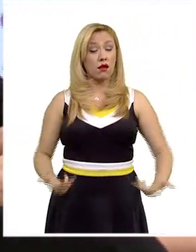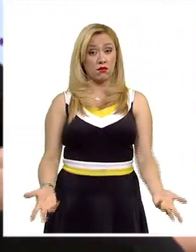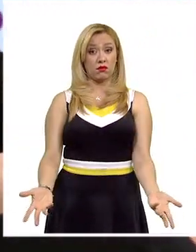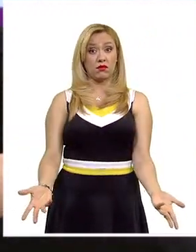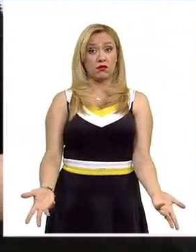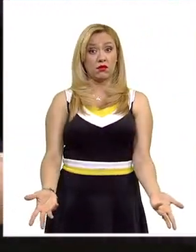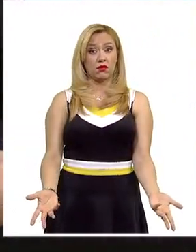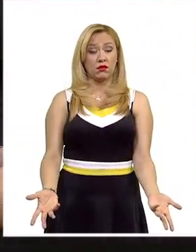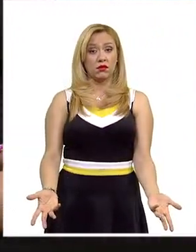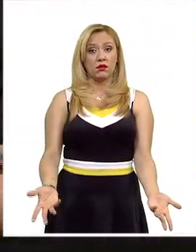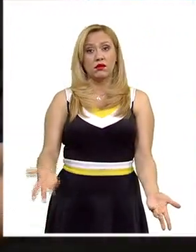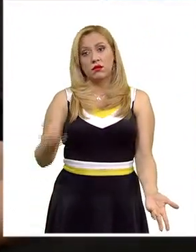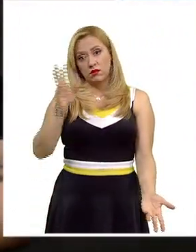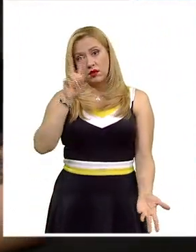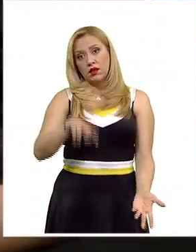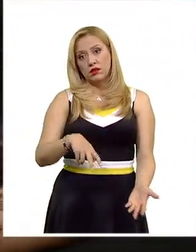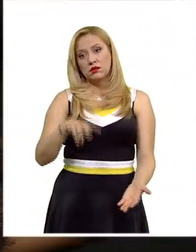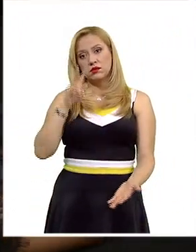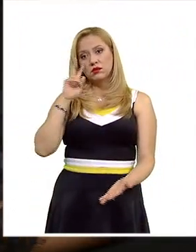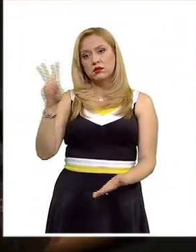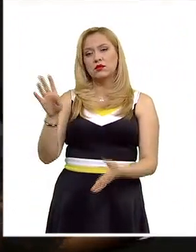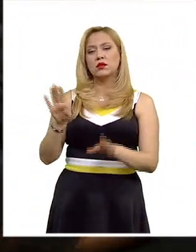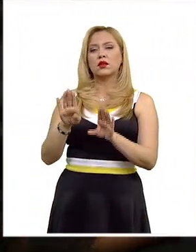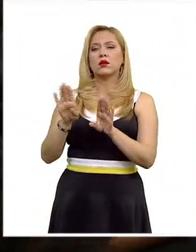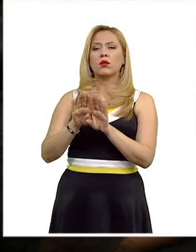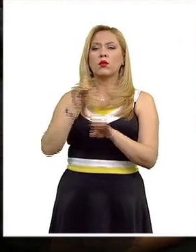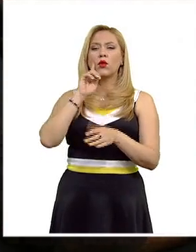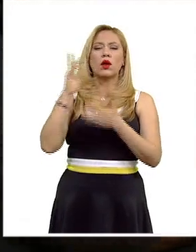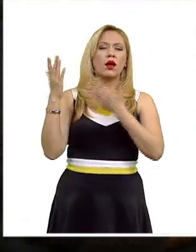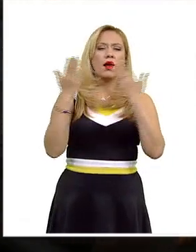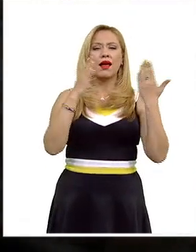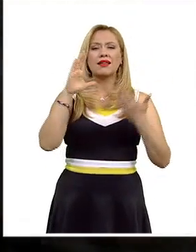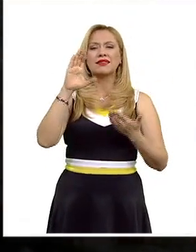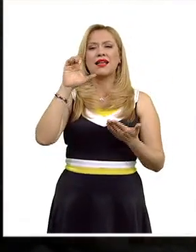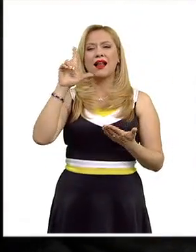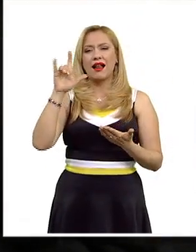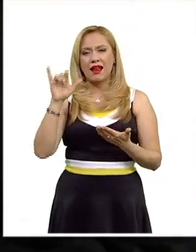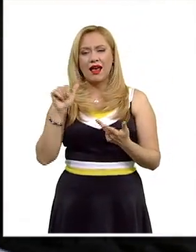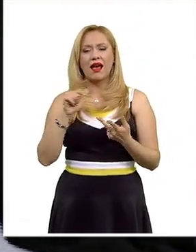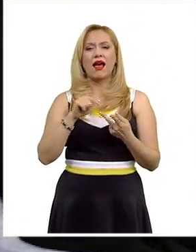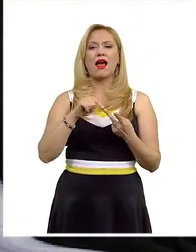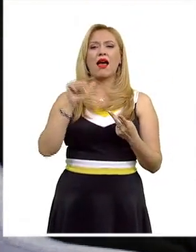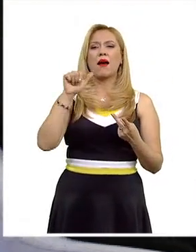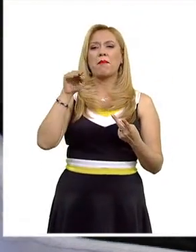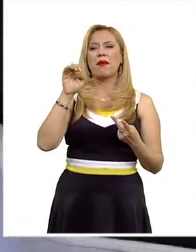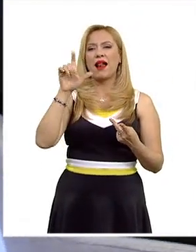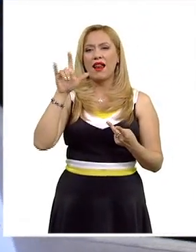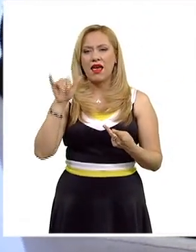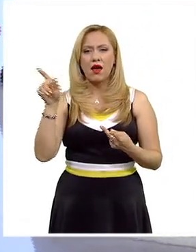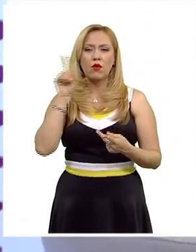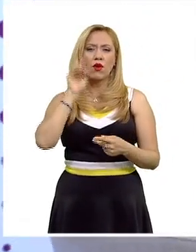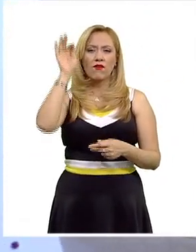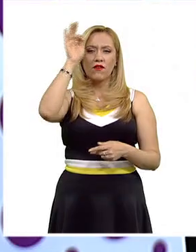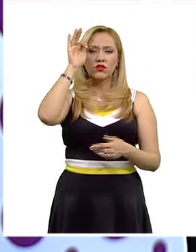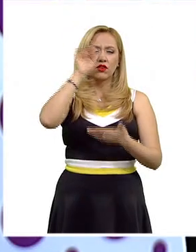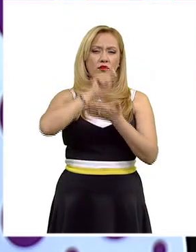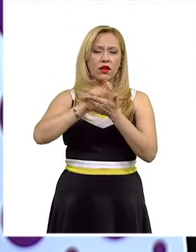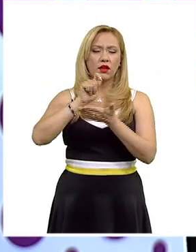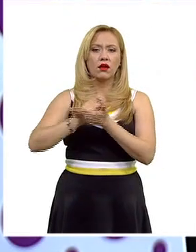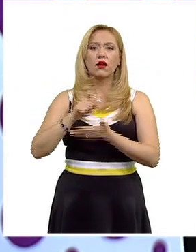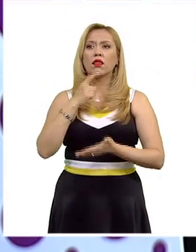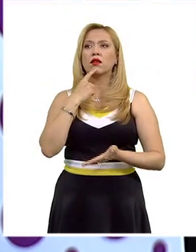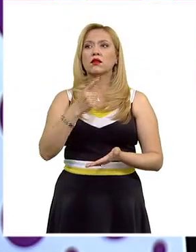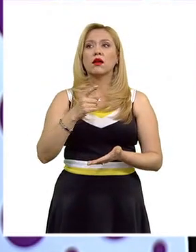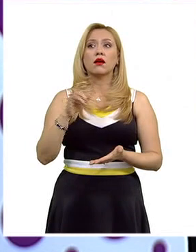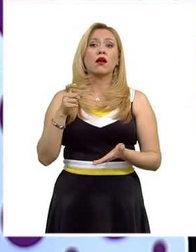este sentido, siguiendo la lectura de filósofas como Celia Amorós o Amelia Valcárcel, la violencia contra las mujeres es el mecanismo que